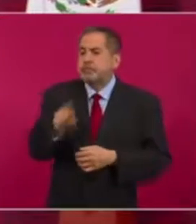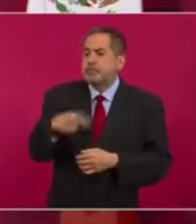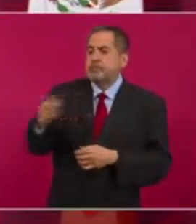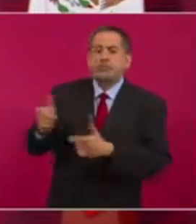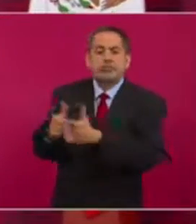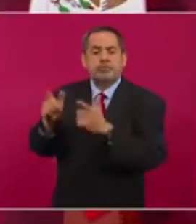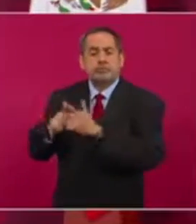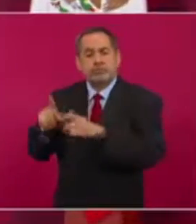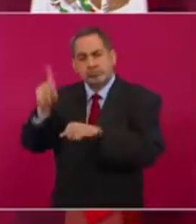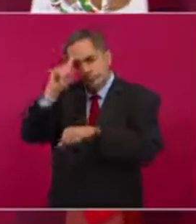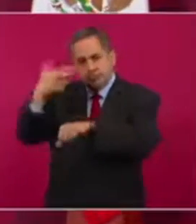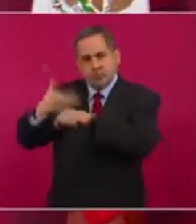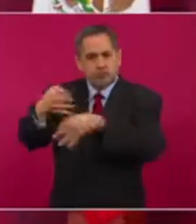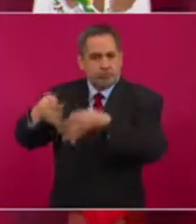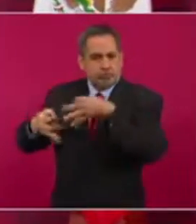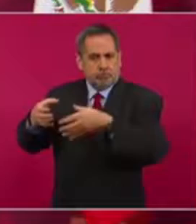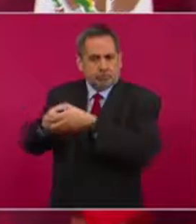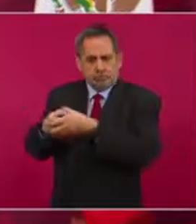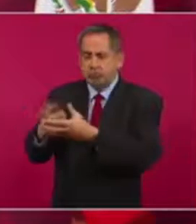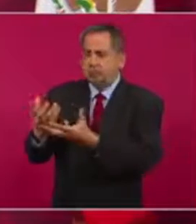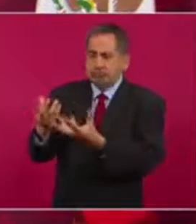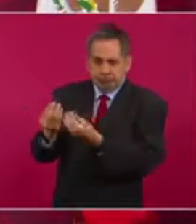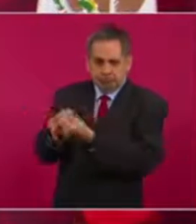Jurídica participe